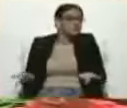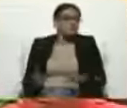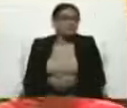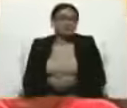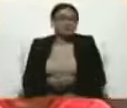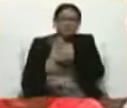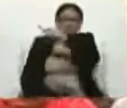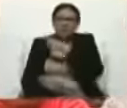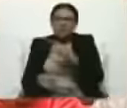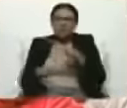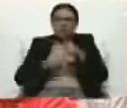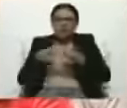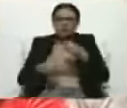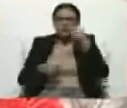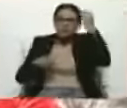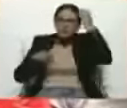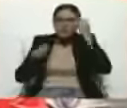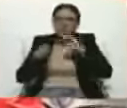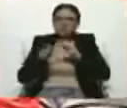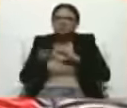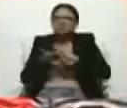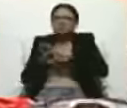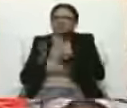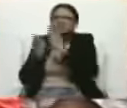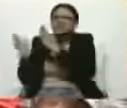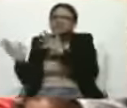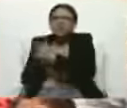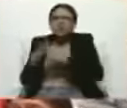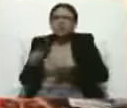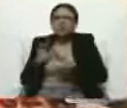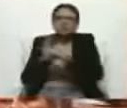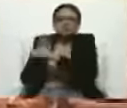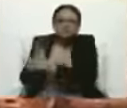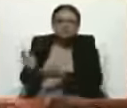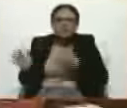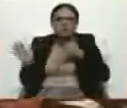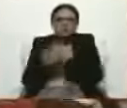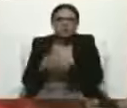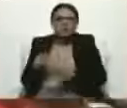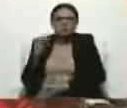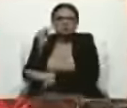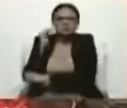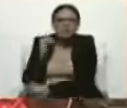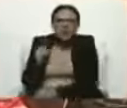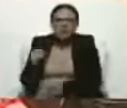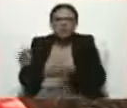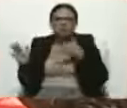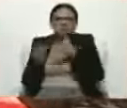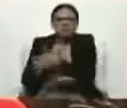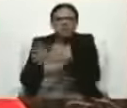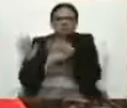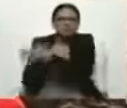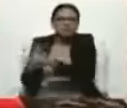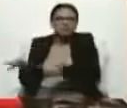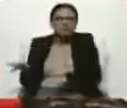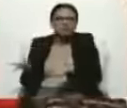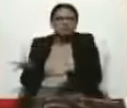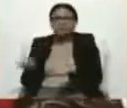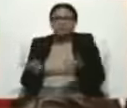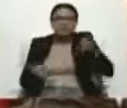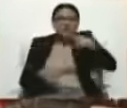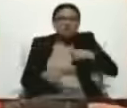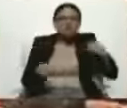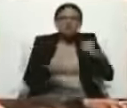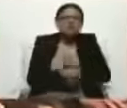operando y haciendo el trabajo que le corresponde a cada quien. Entonces vamos a reforzar, eso es válido para Miranda, pero es válido